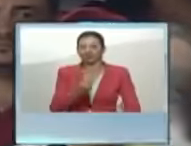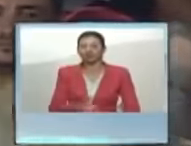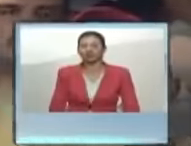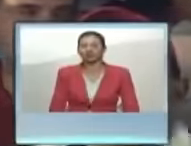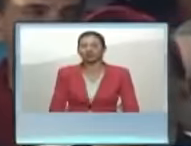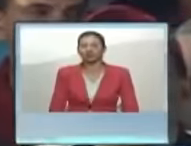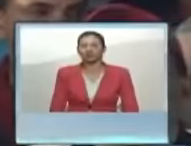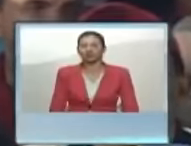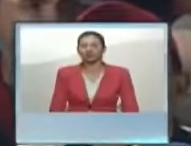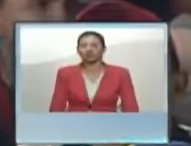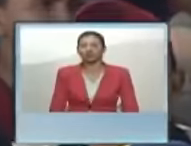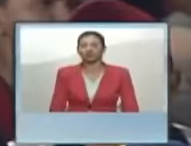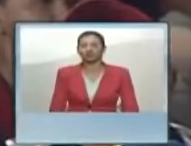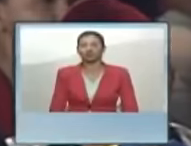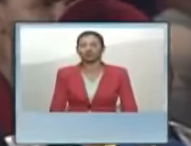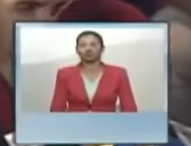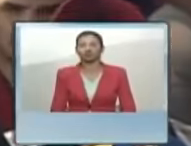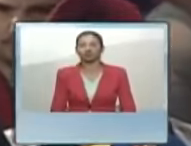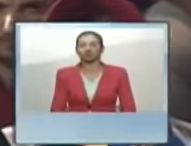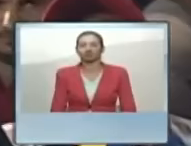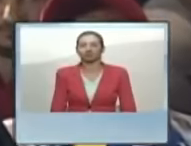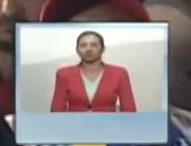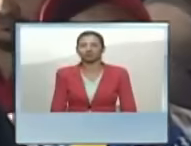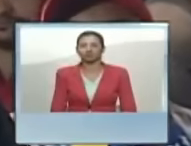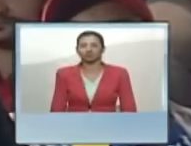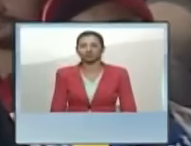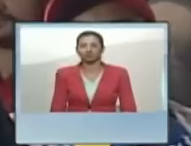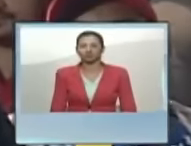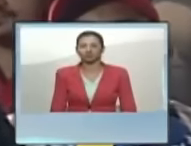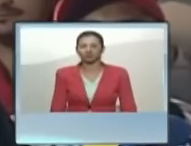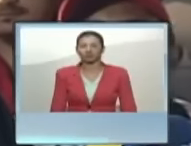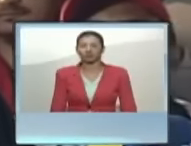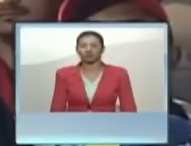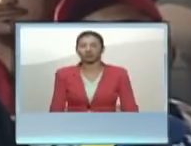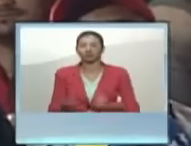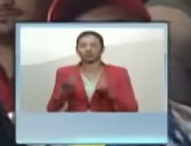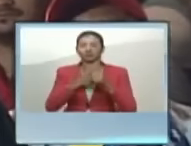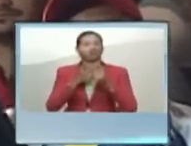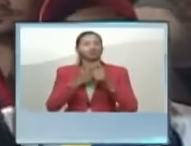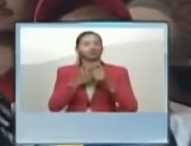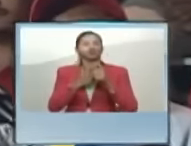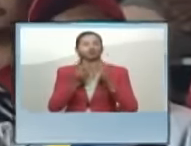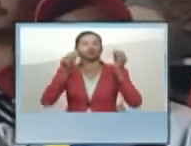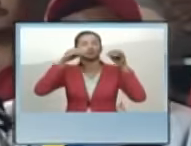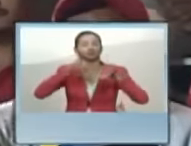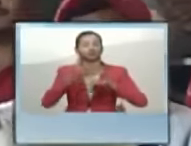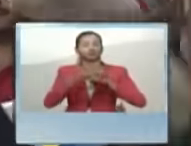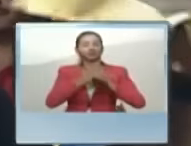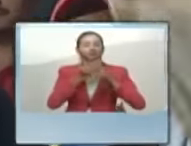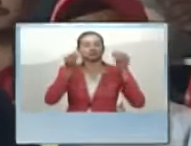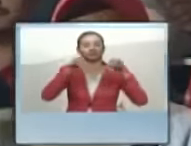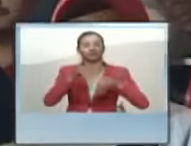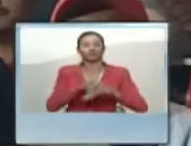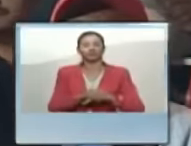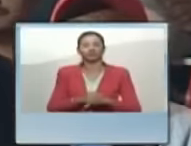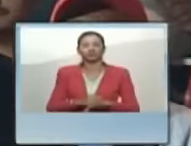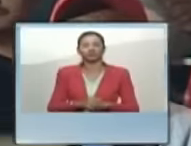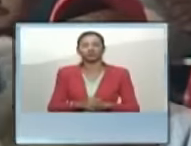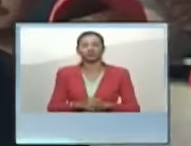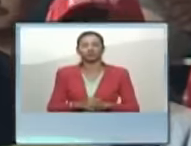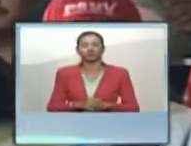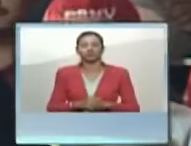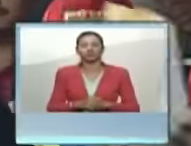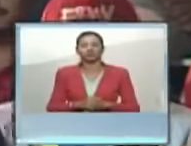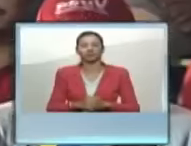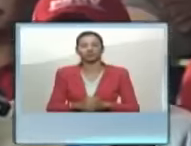muy bueno, presidente, para que lo lea a profundidad. Primero que todo, nos pusimos de acuerdo en caracterizar